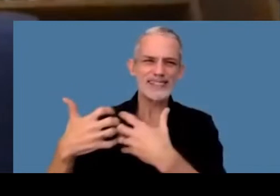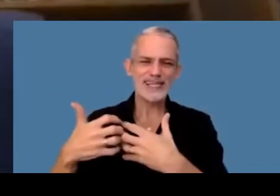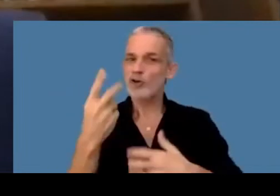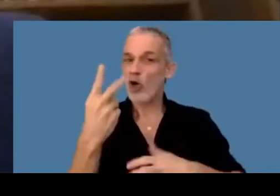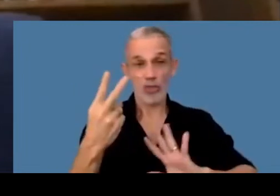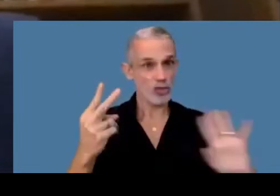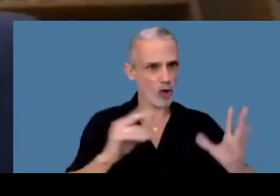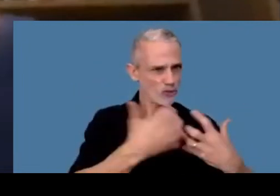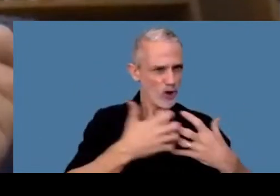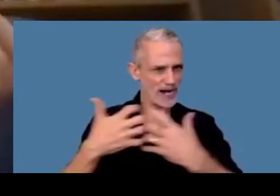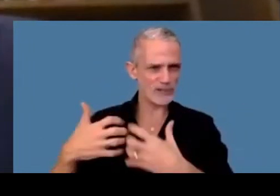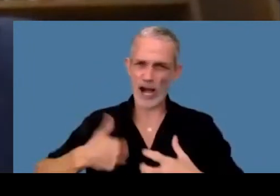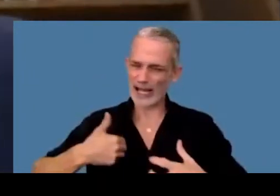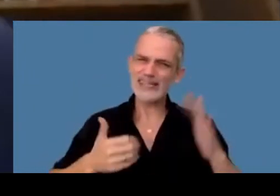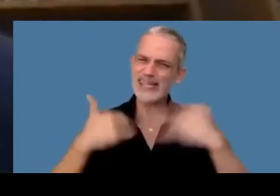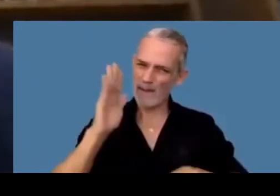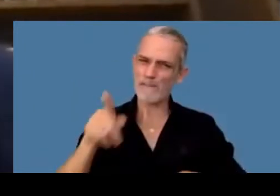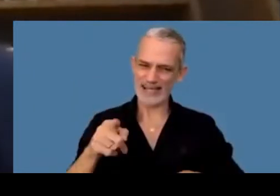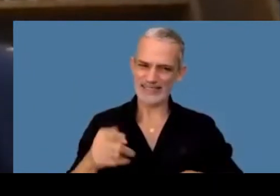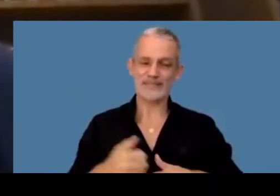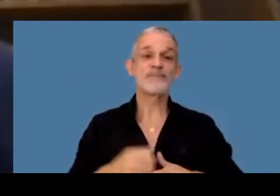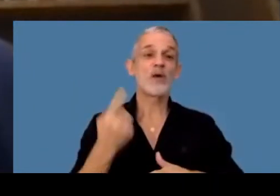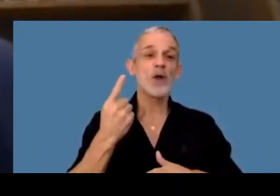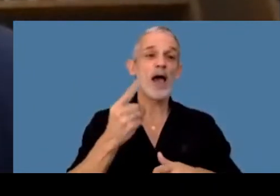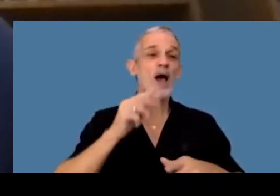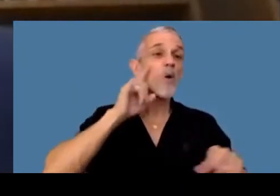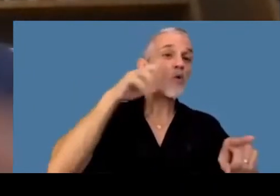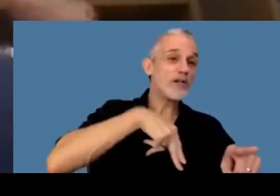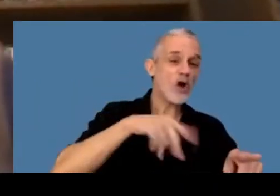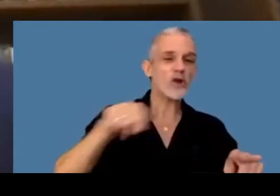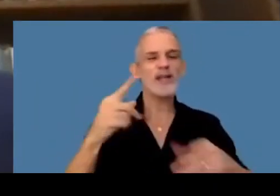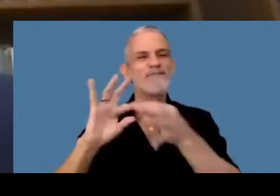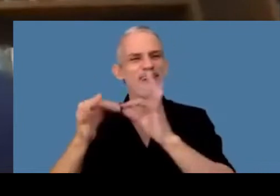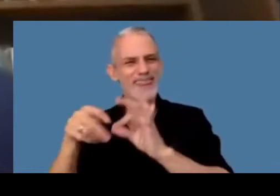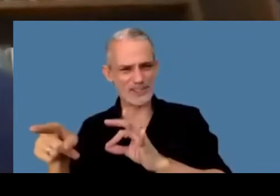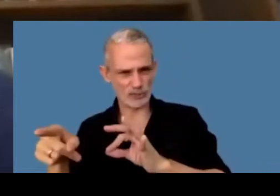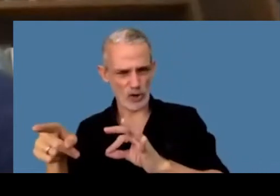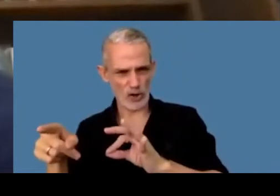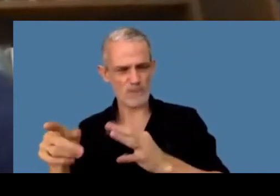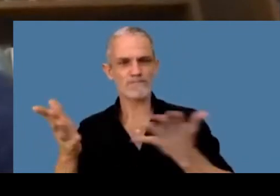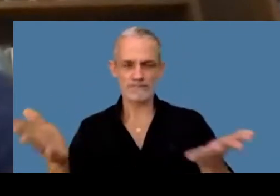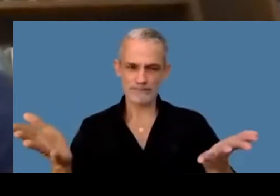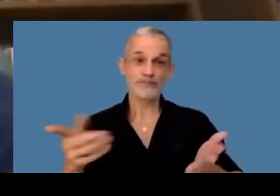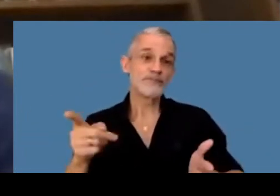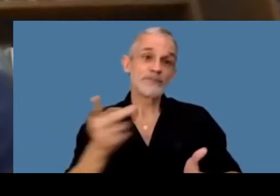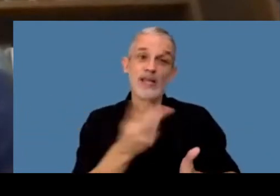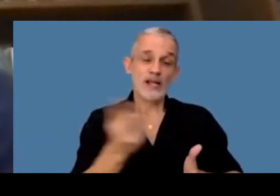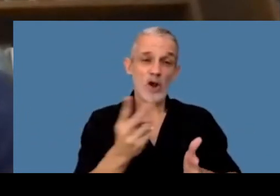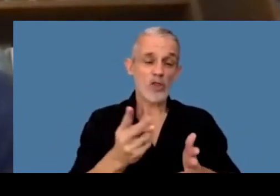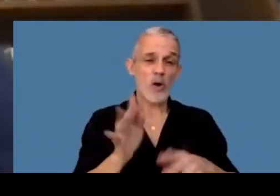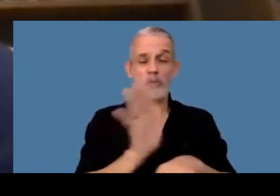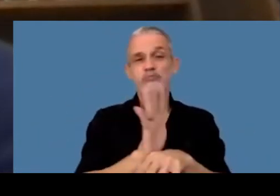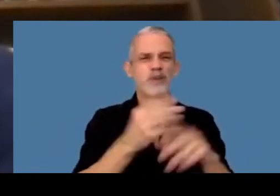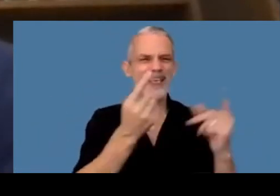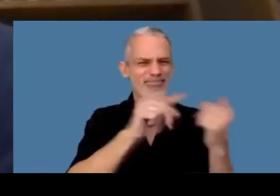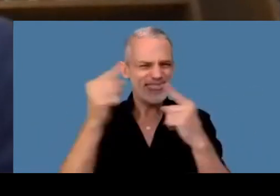Argentina. Una es la unión y otra es la federación, que si bien son de distinto grado, tienen